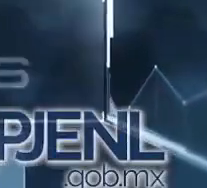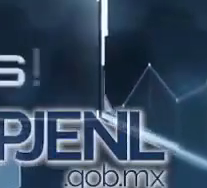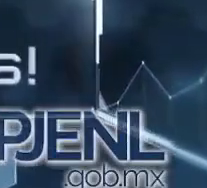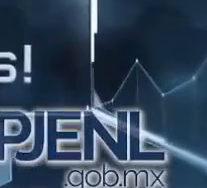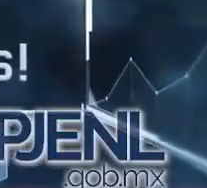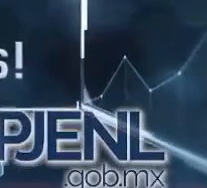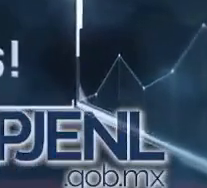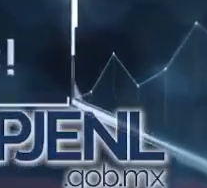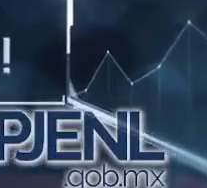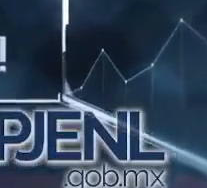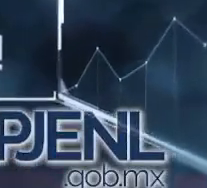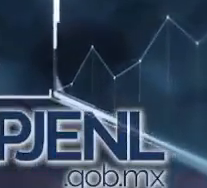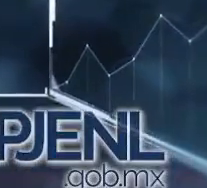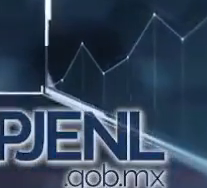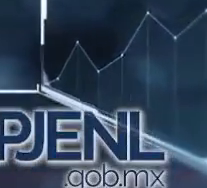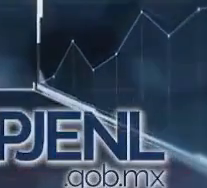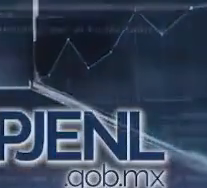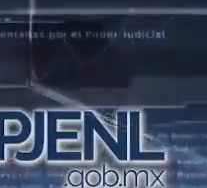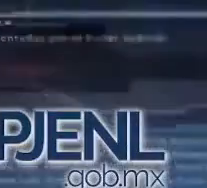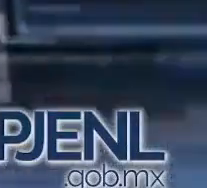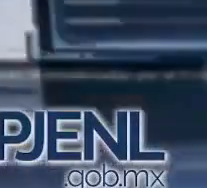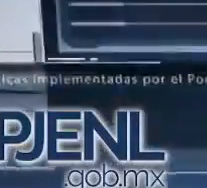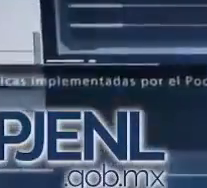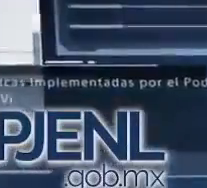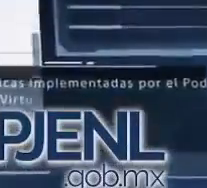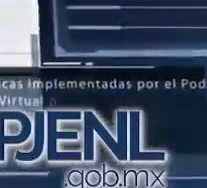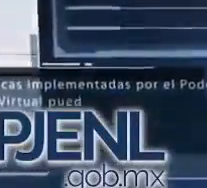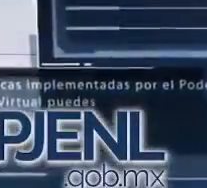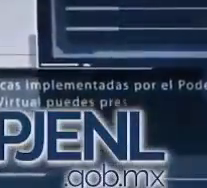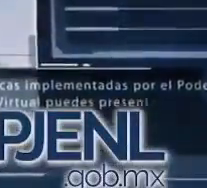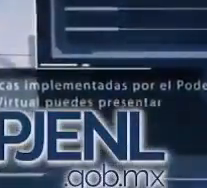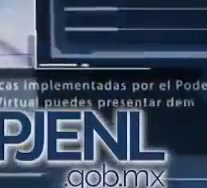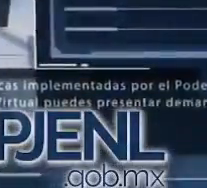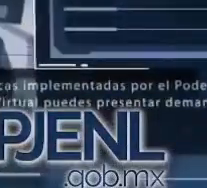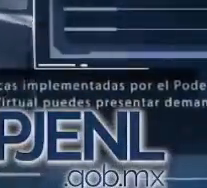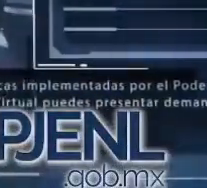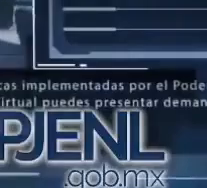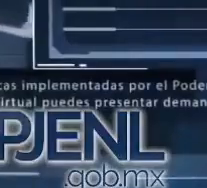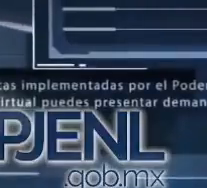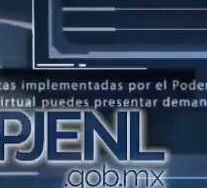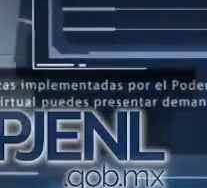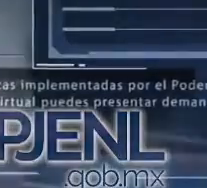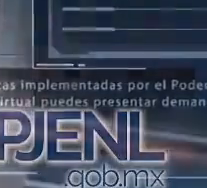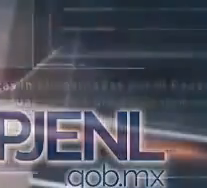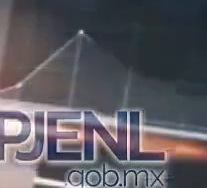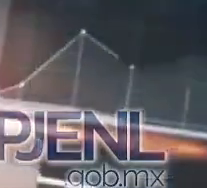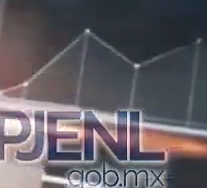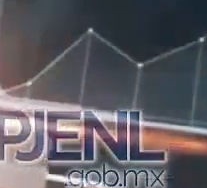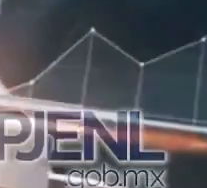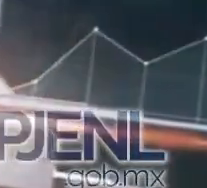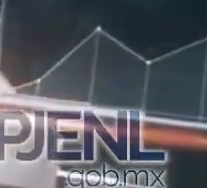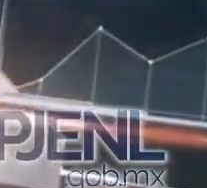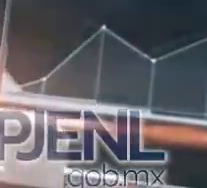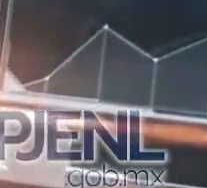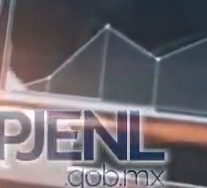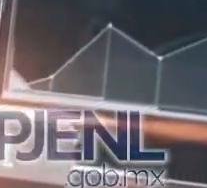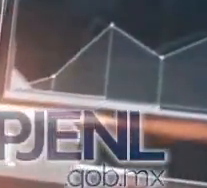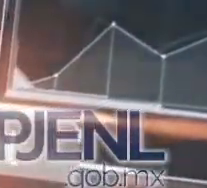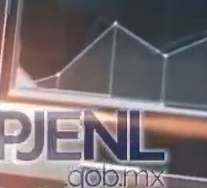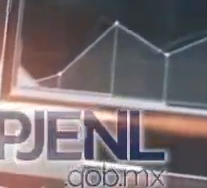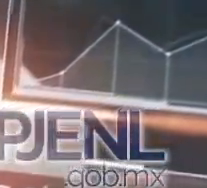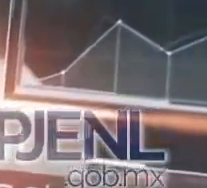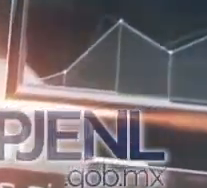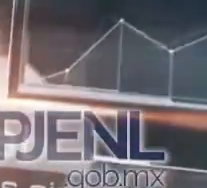Evita riesgos utilizando las herramientas tecnológicas implementadas por el Poder Judicial de Nuevo León. A través de la Oficialía de Partes